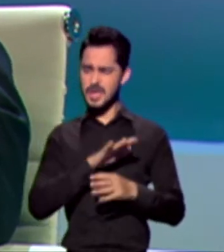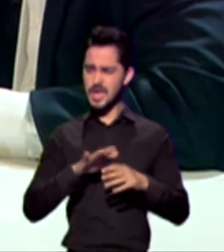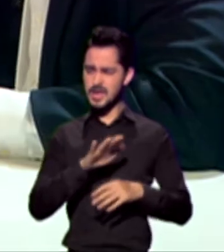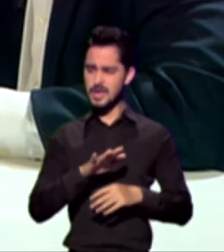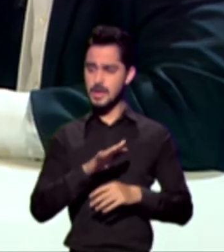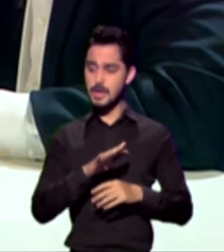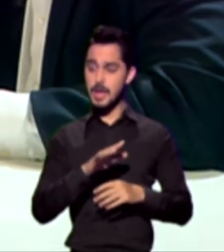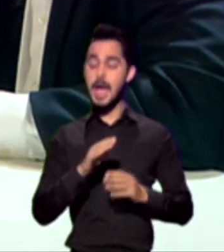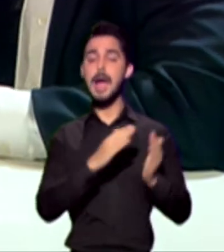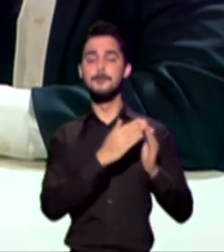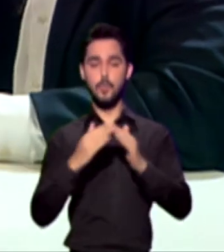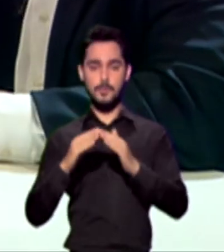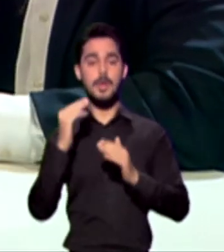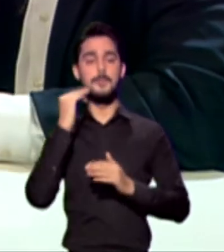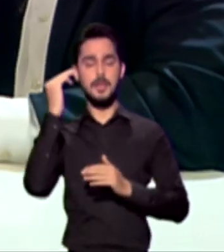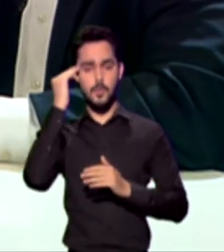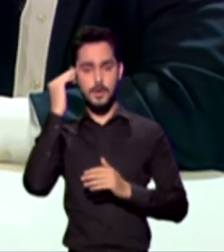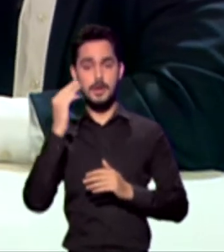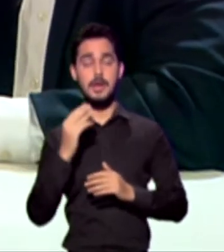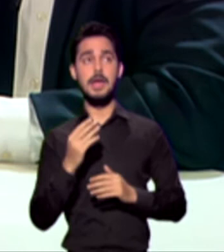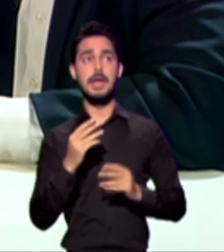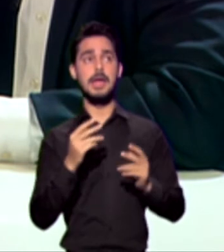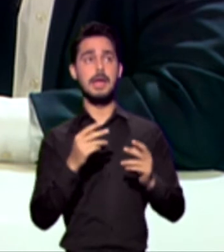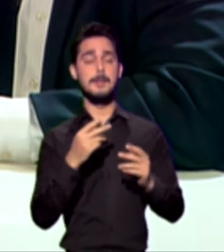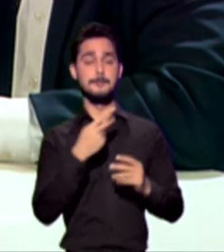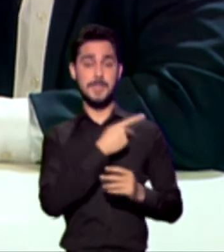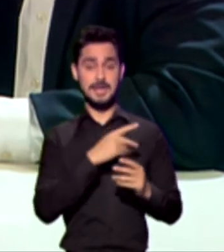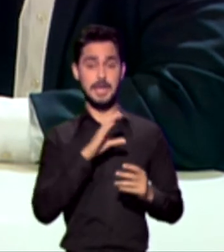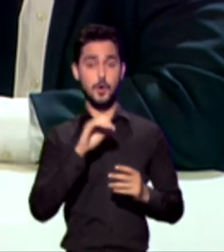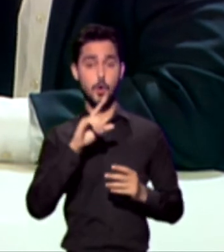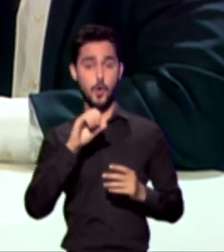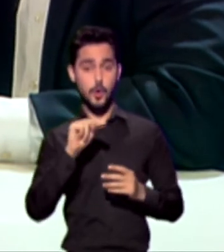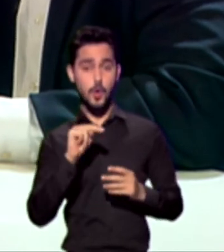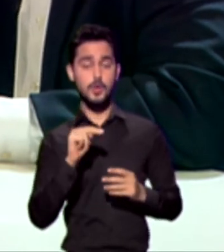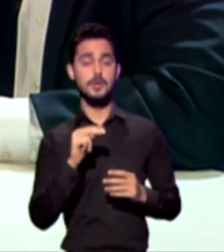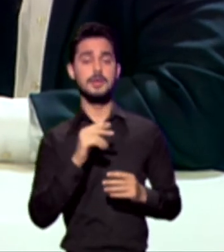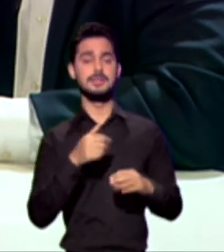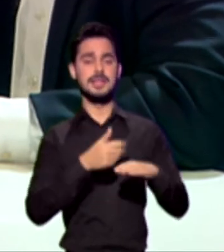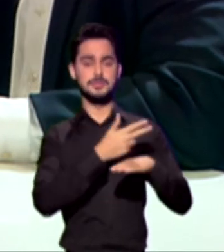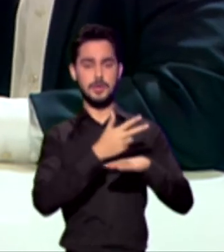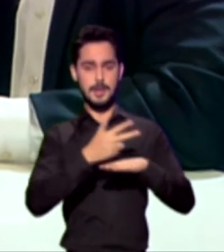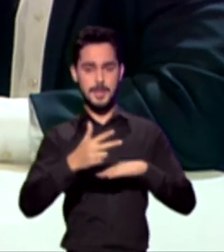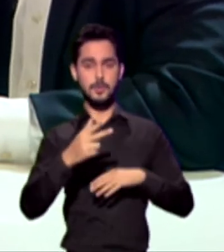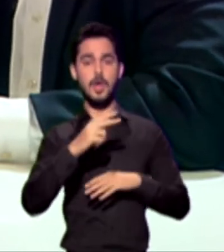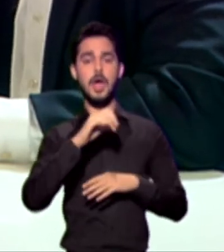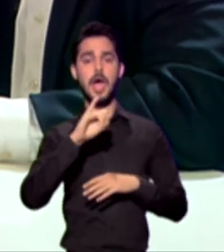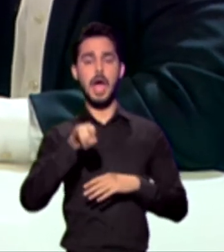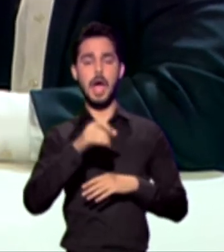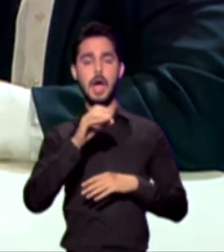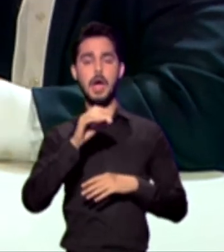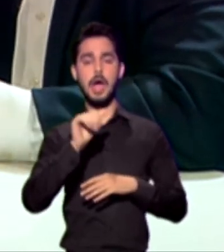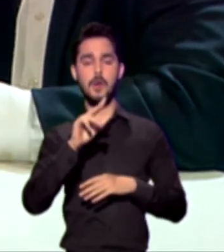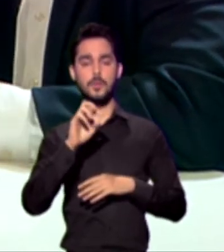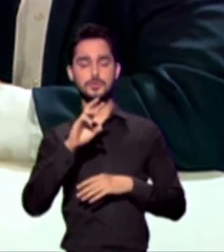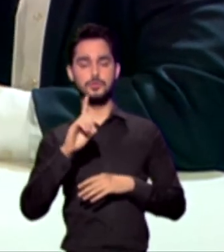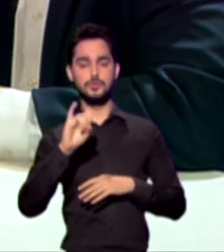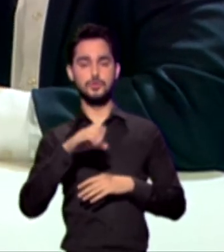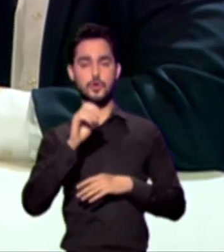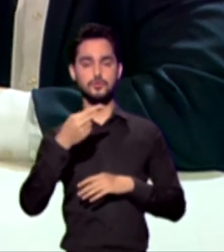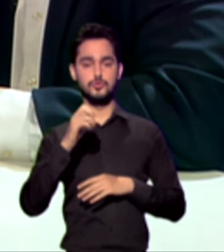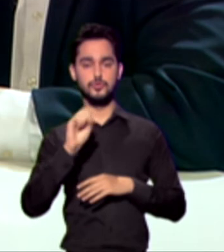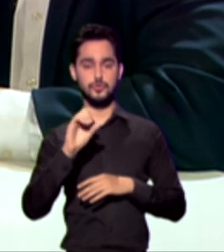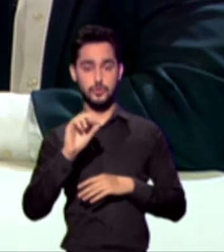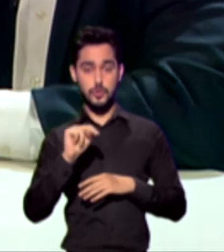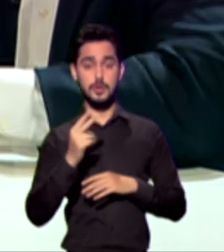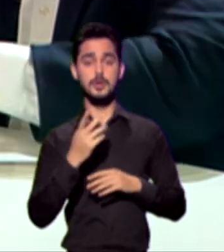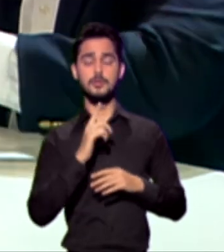presentar en el pueblo de Mayagüez, en la ciudad, en la Plaza Colón, en el estacionamiento del Howard Johnson, en la calle de Diego. Donde pero la actividad final